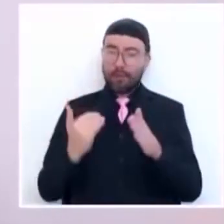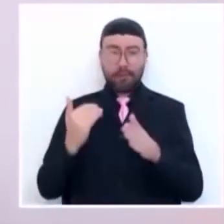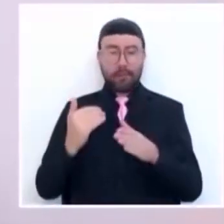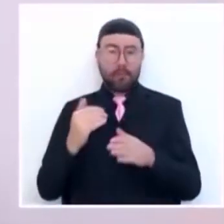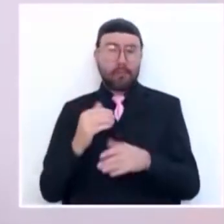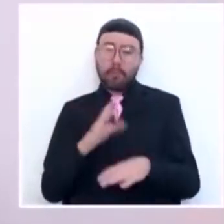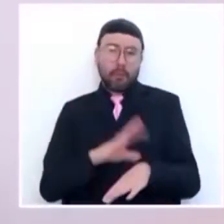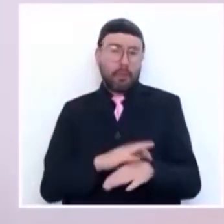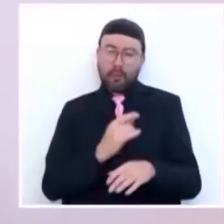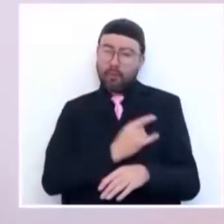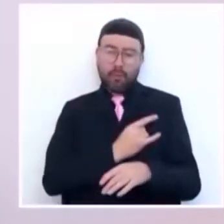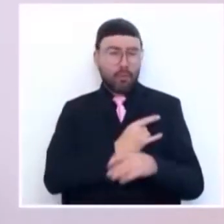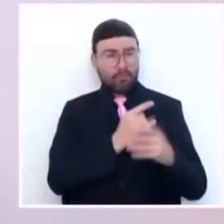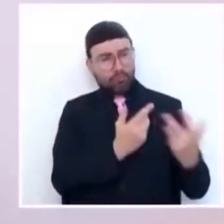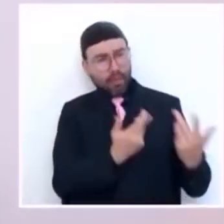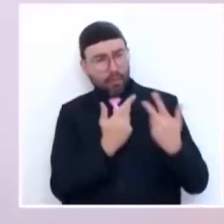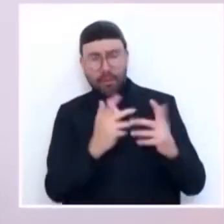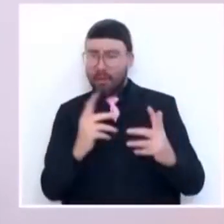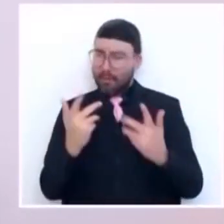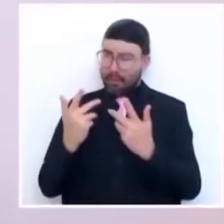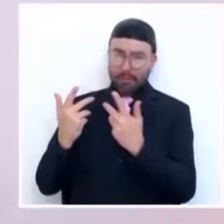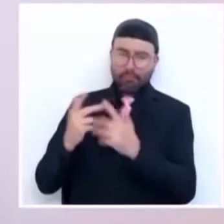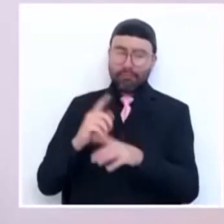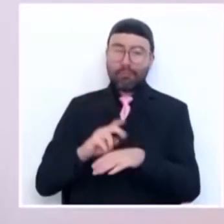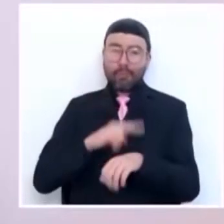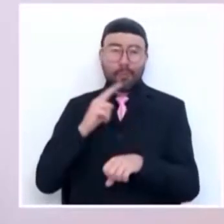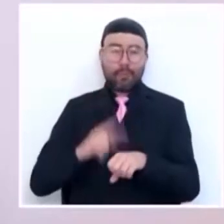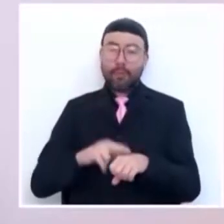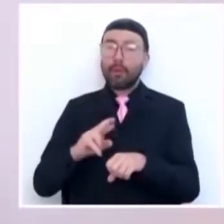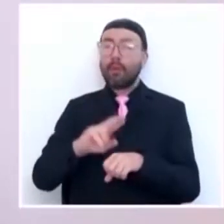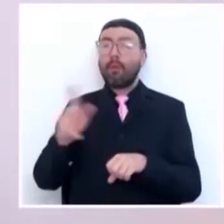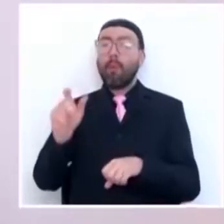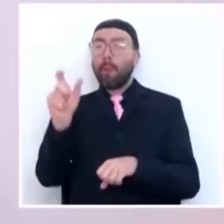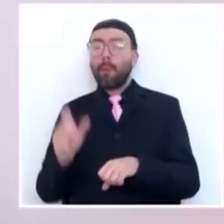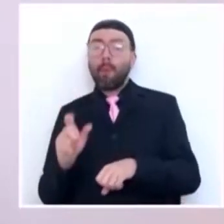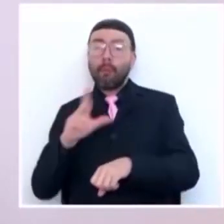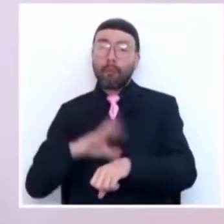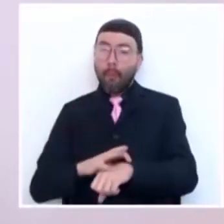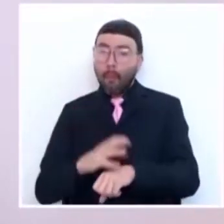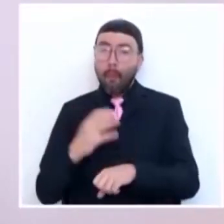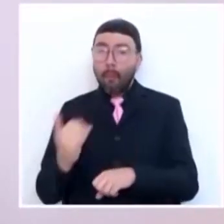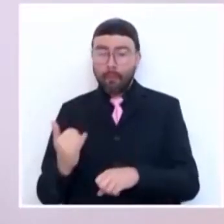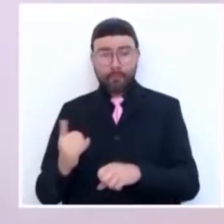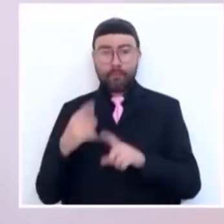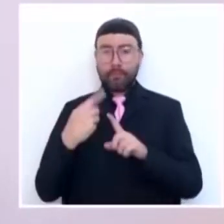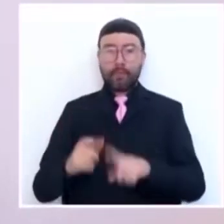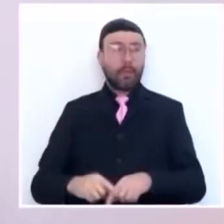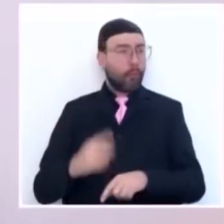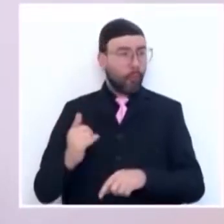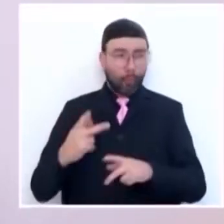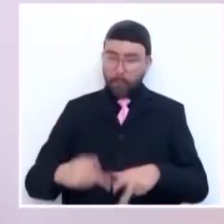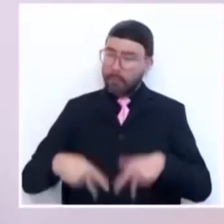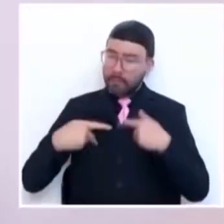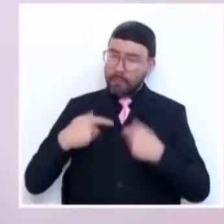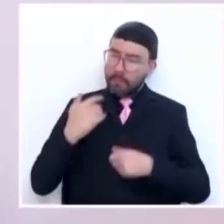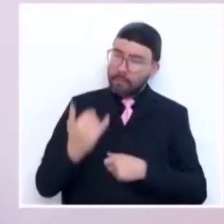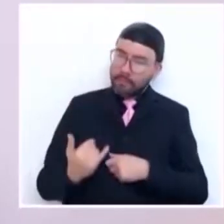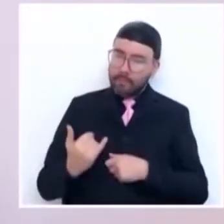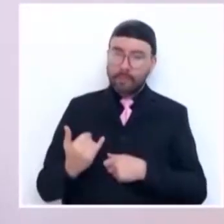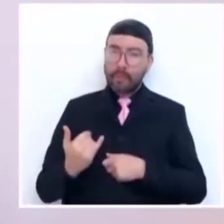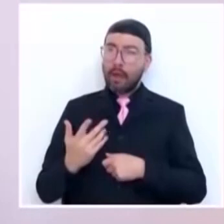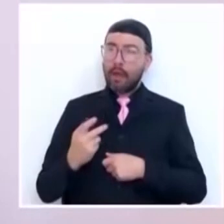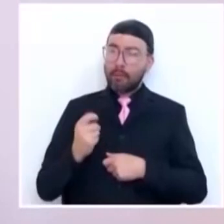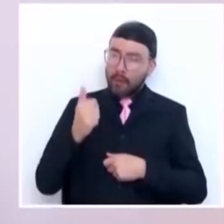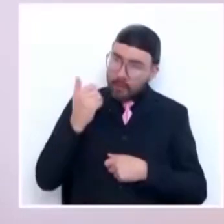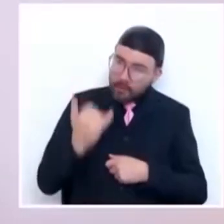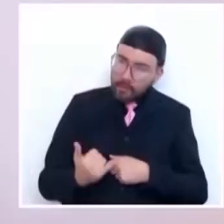y como es el otro invitado. Y pues la vida nos ha casi que exigido, y